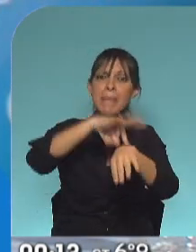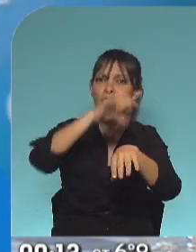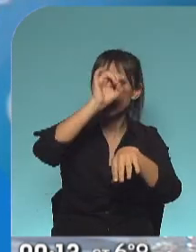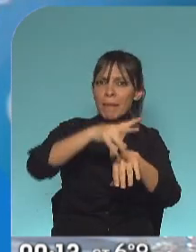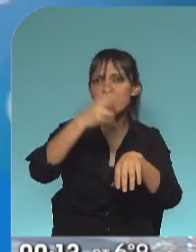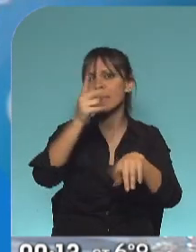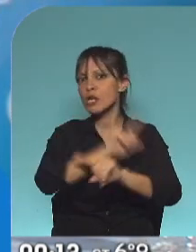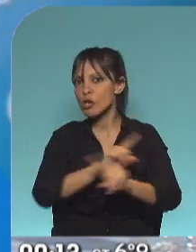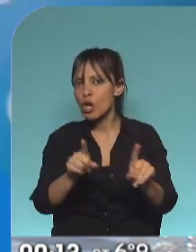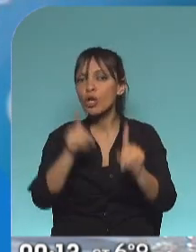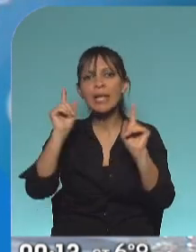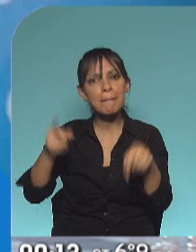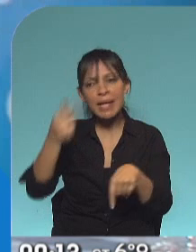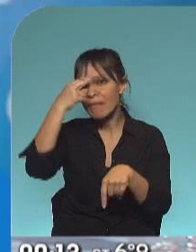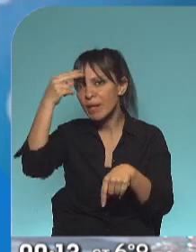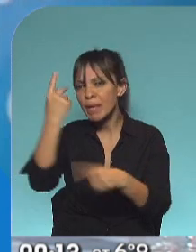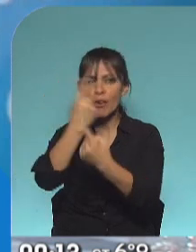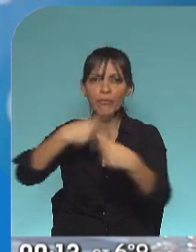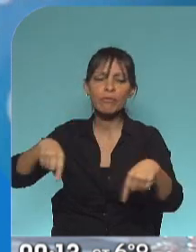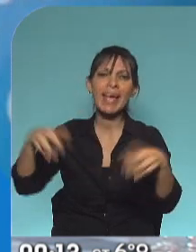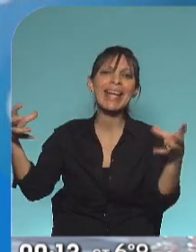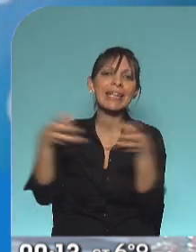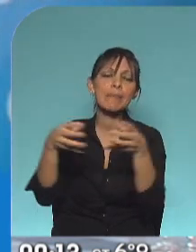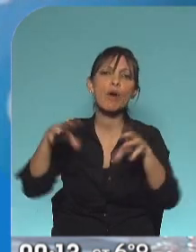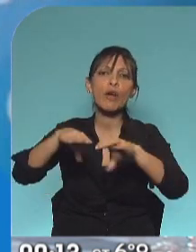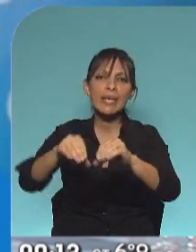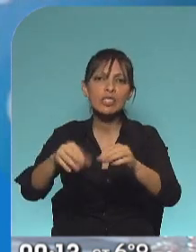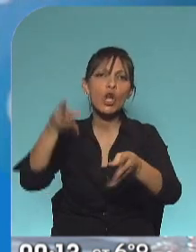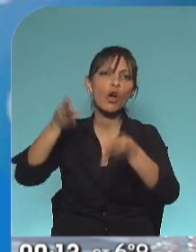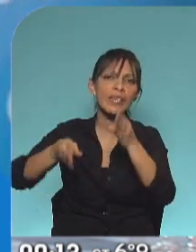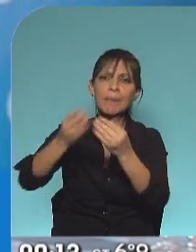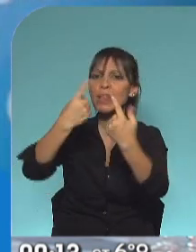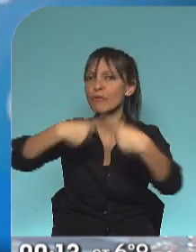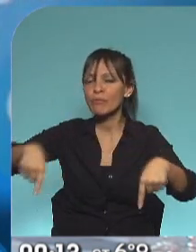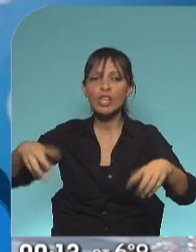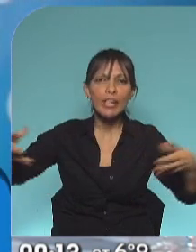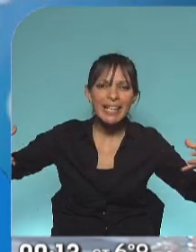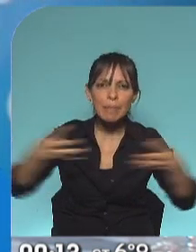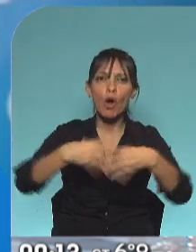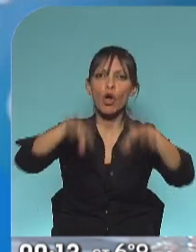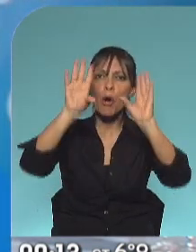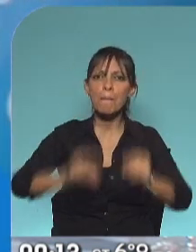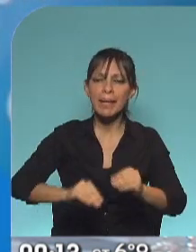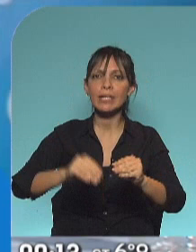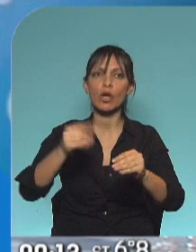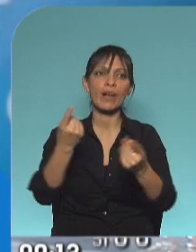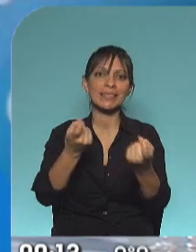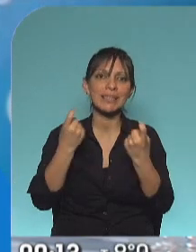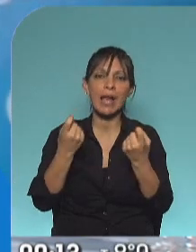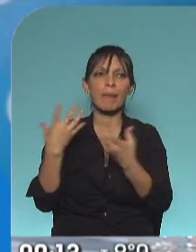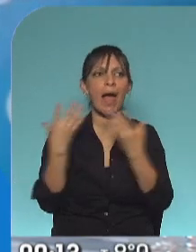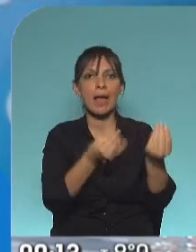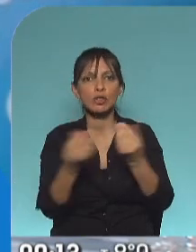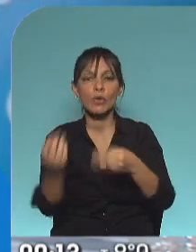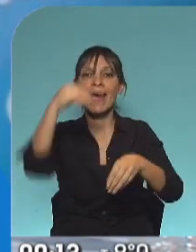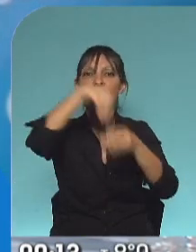médicas intensivistas, enfermeros, enfermeras, kinesiólogos, kinesiólogas, todo el equipo de todas las medidas de soporte que se realizan en las